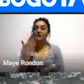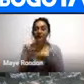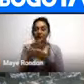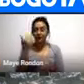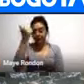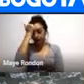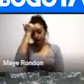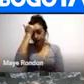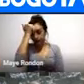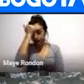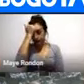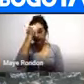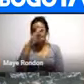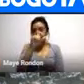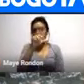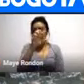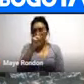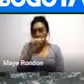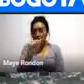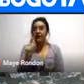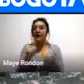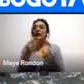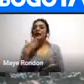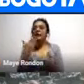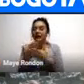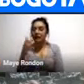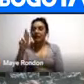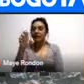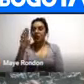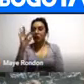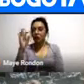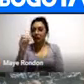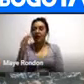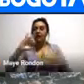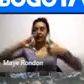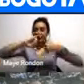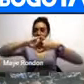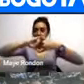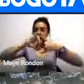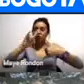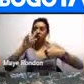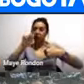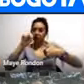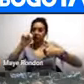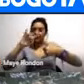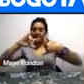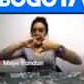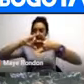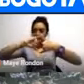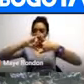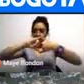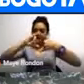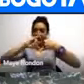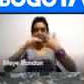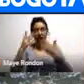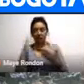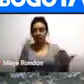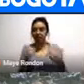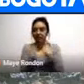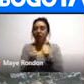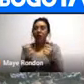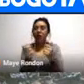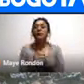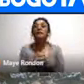Carolina Muchísimas gracias A ti Roberto Y a UnicaFan Por acompañarnos el día de hoy Bueno, yo creo que